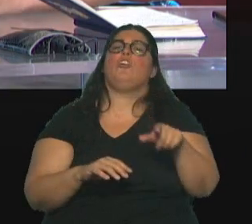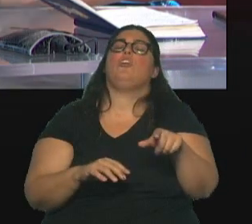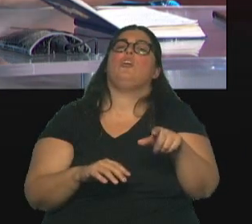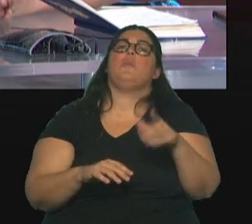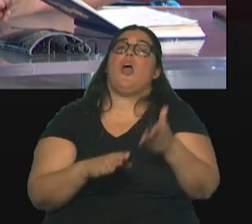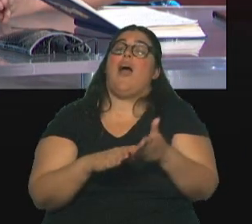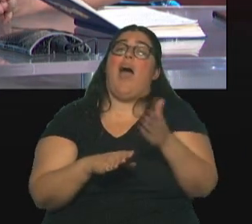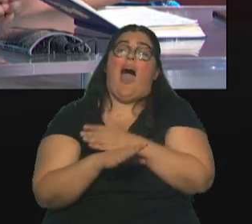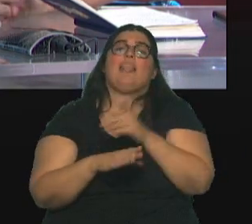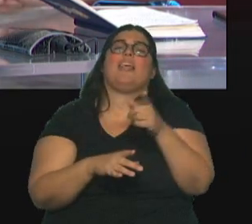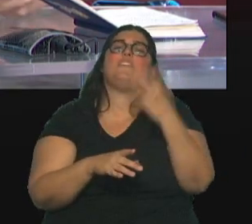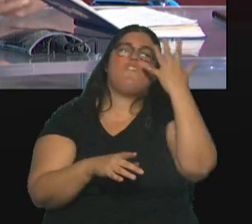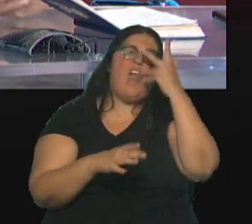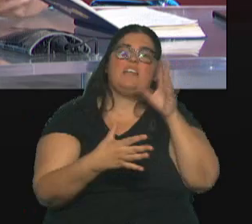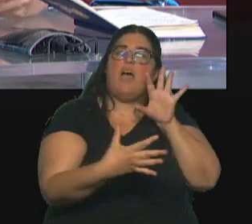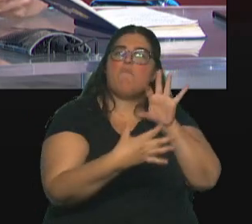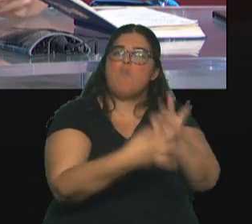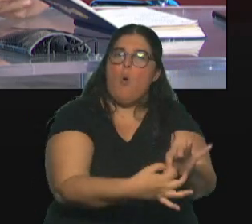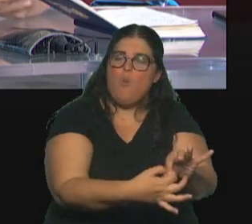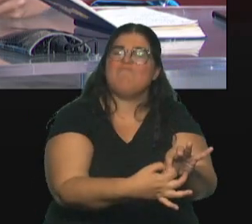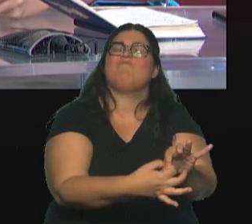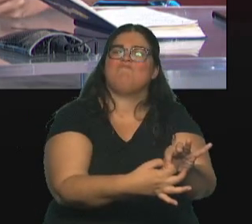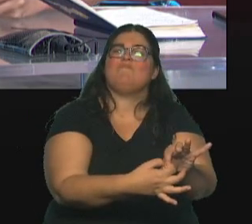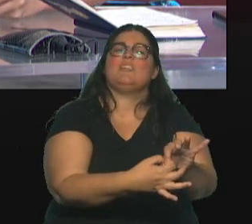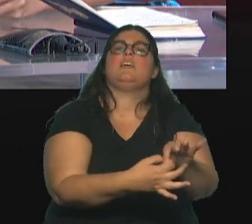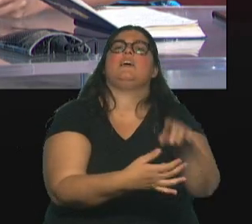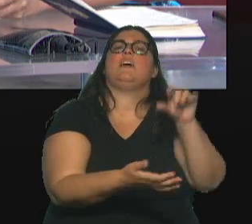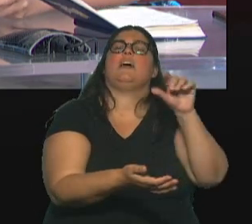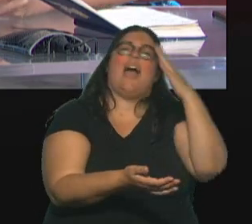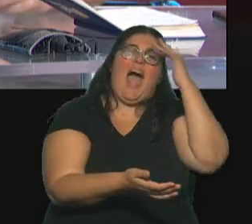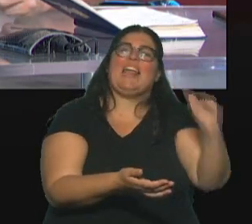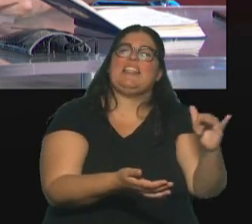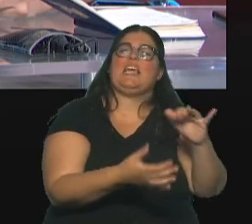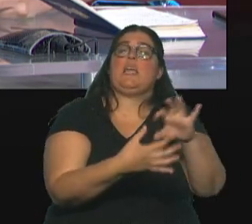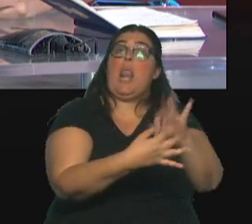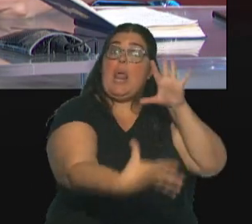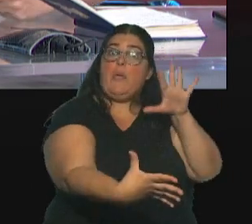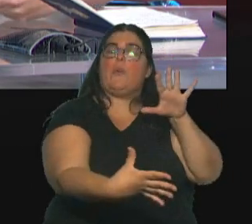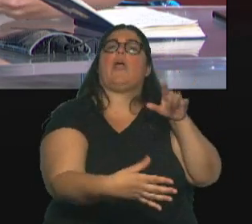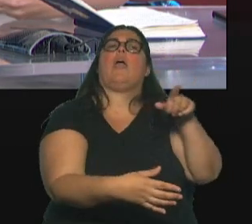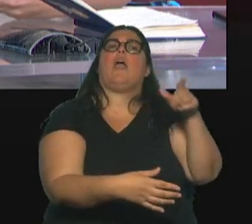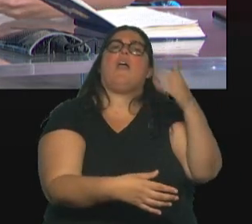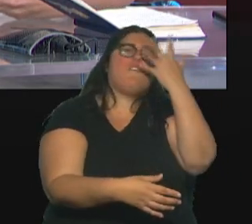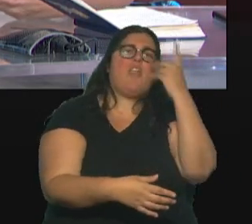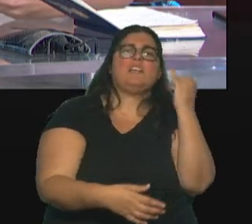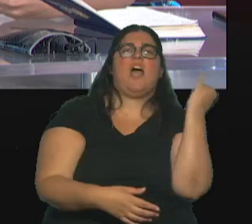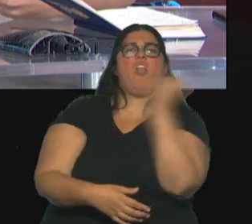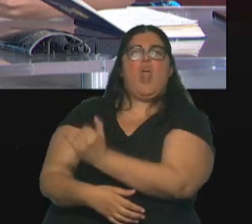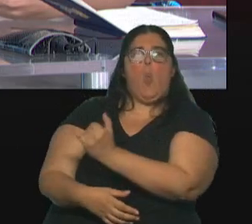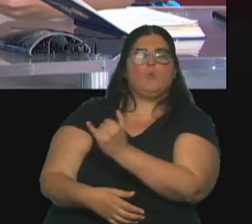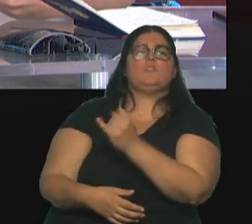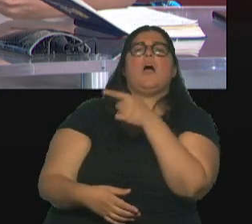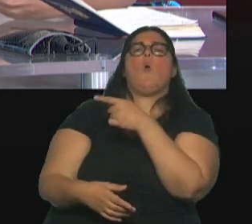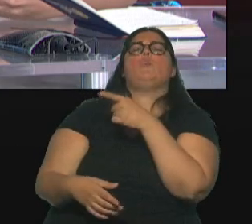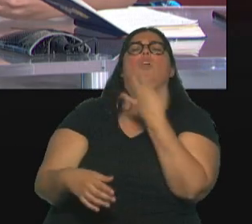sido colonia francesa, es que Francia lo va a cargar con una deuda de independencia durante